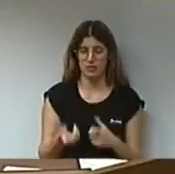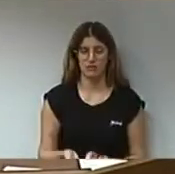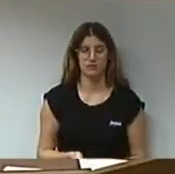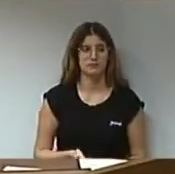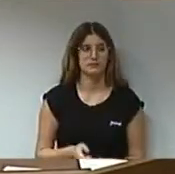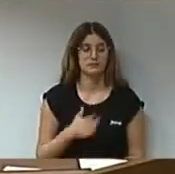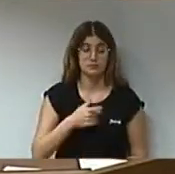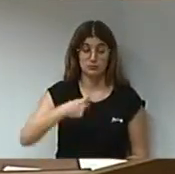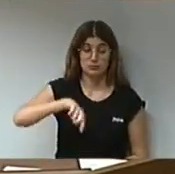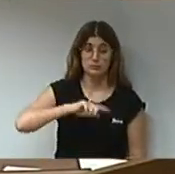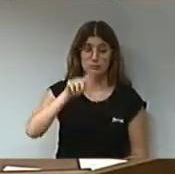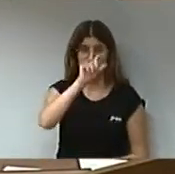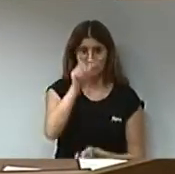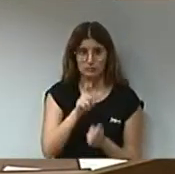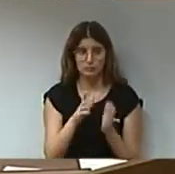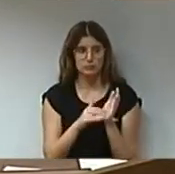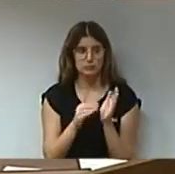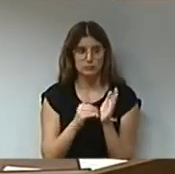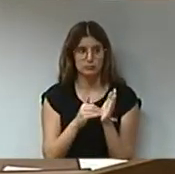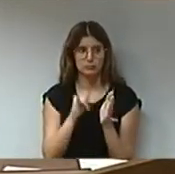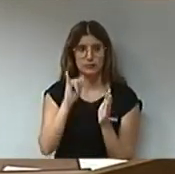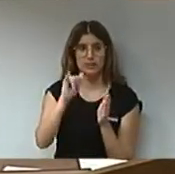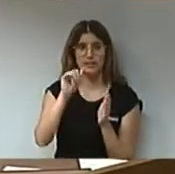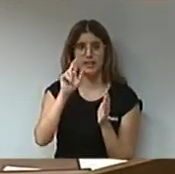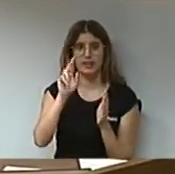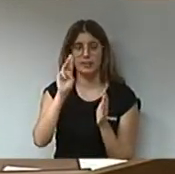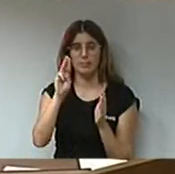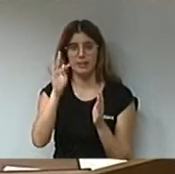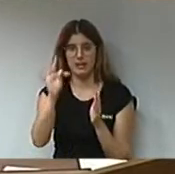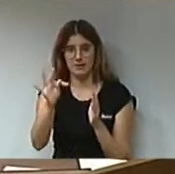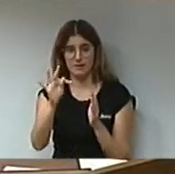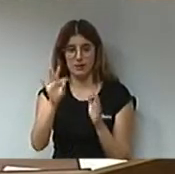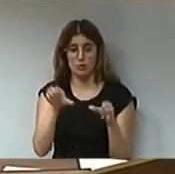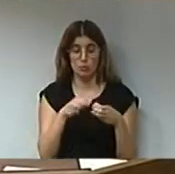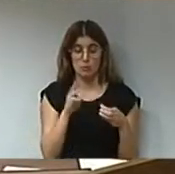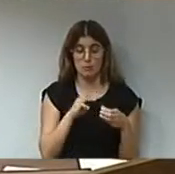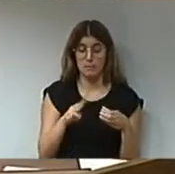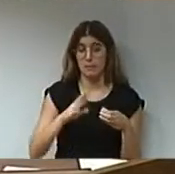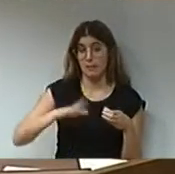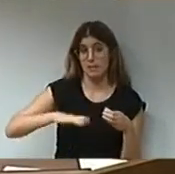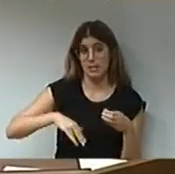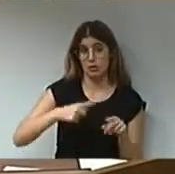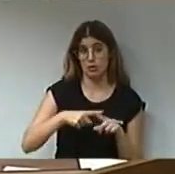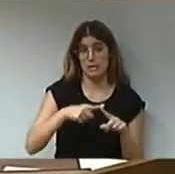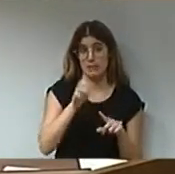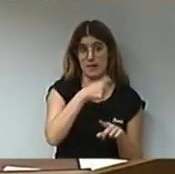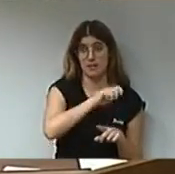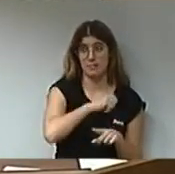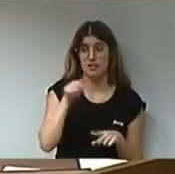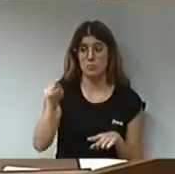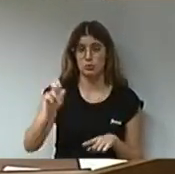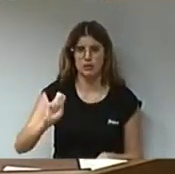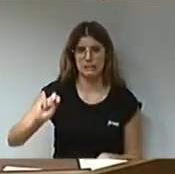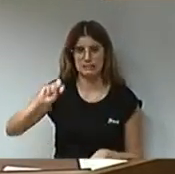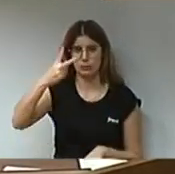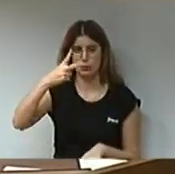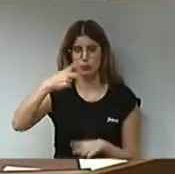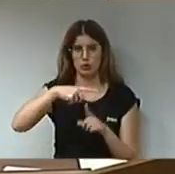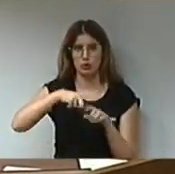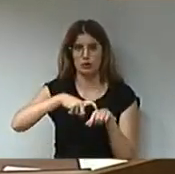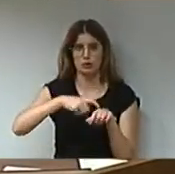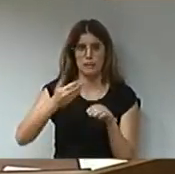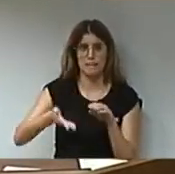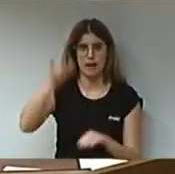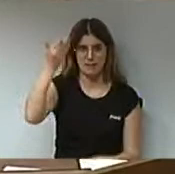Comunidad Valenciana tiene el IRPF con el Partido Popular más bajo, por debajo de la media estatal. Ustedes el segundo tipo más alto de